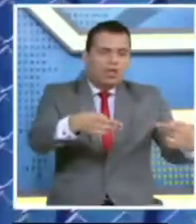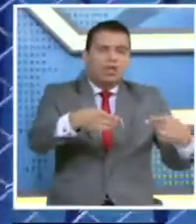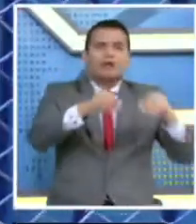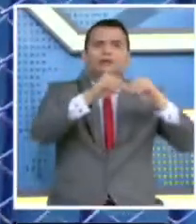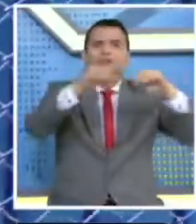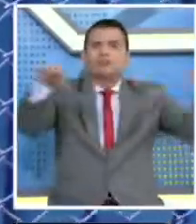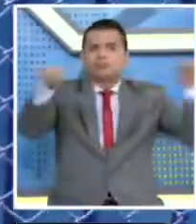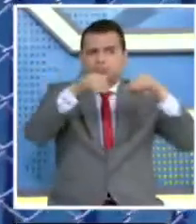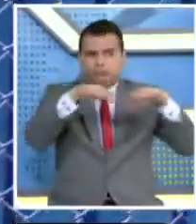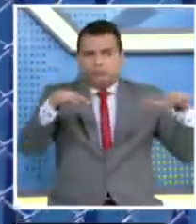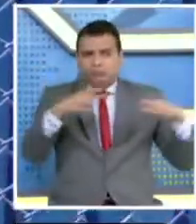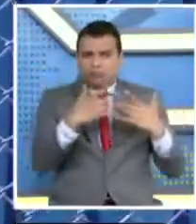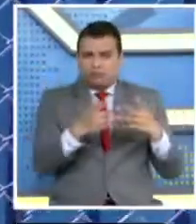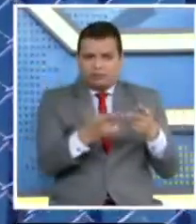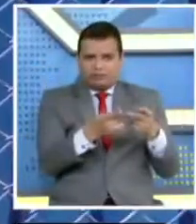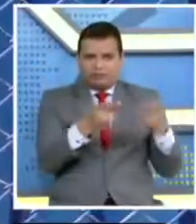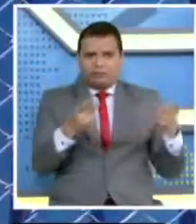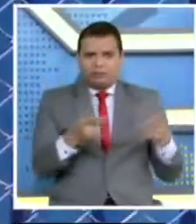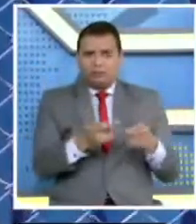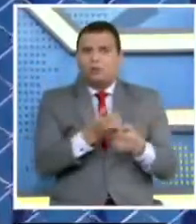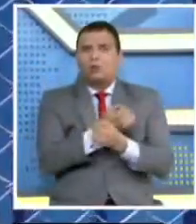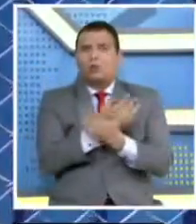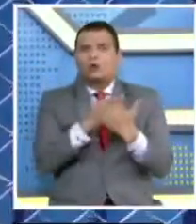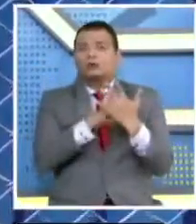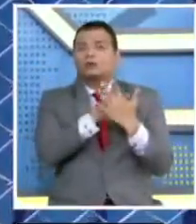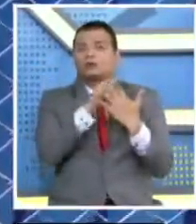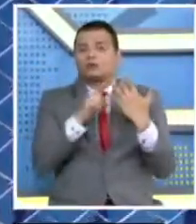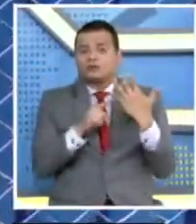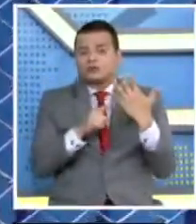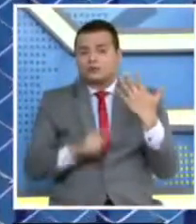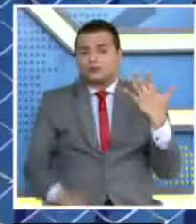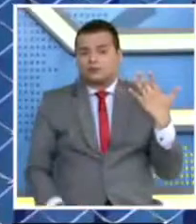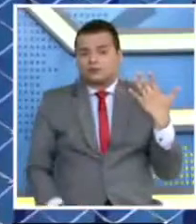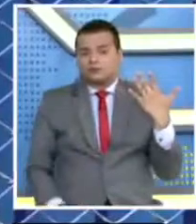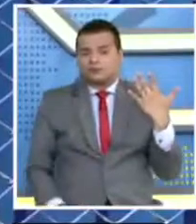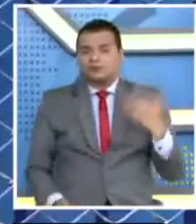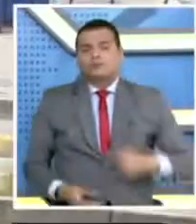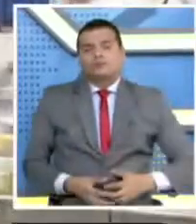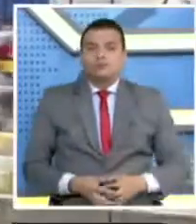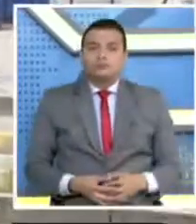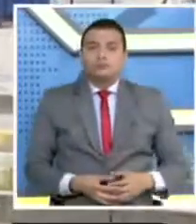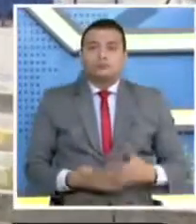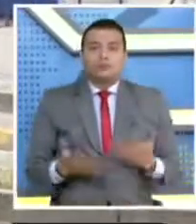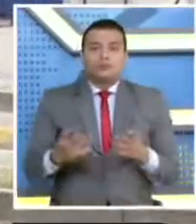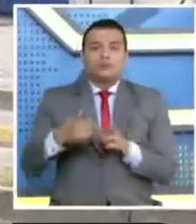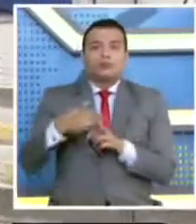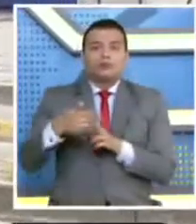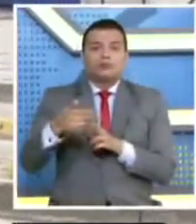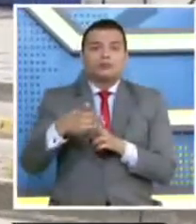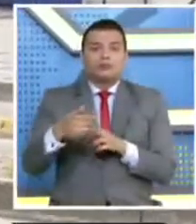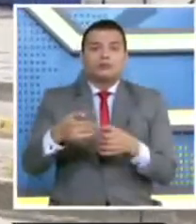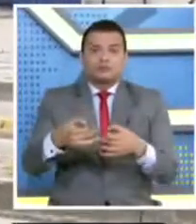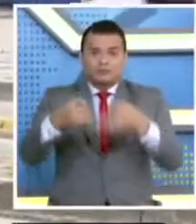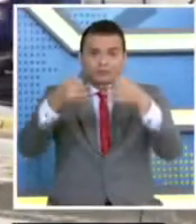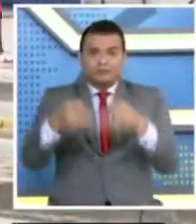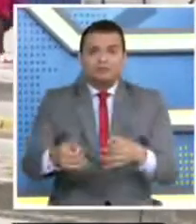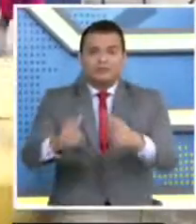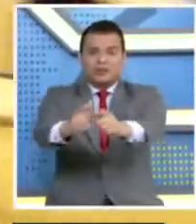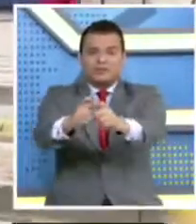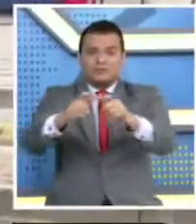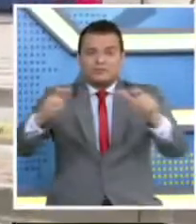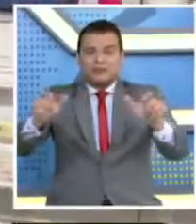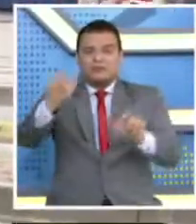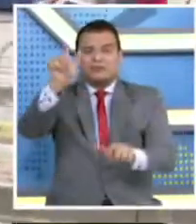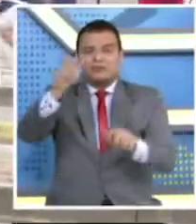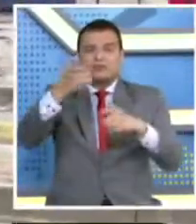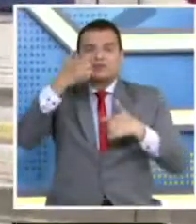ya se expandió a 5 patios de Villahermosa. En las próximas horas se espera que la cifra de contagiados pueda aumentar, pues está a la